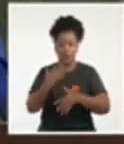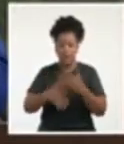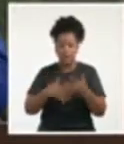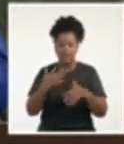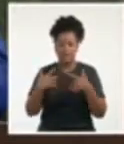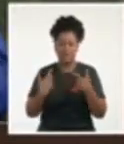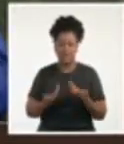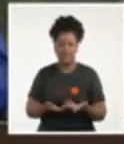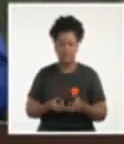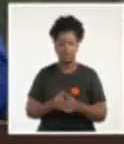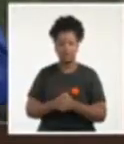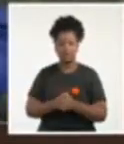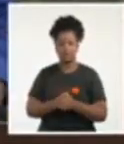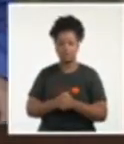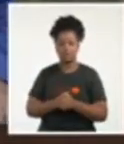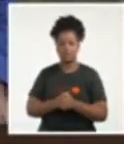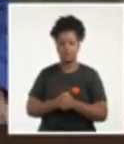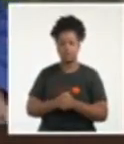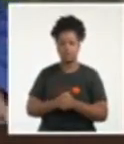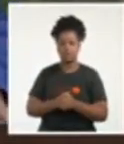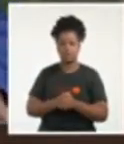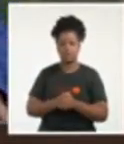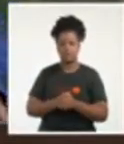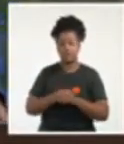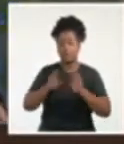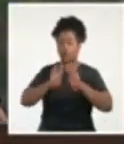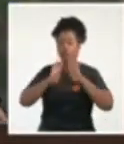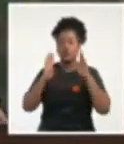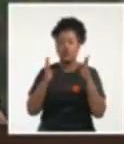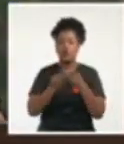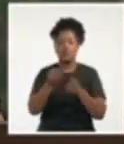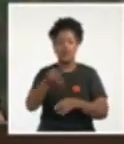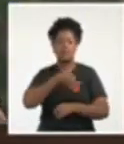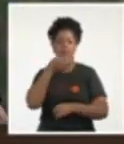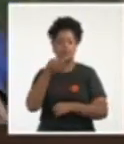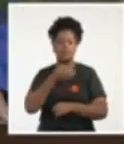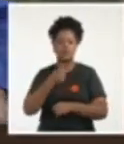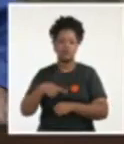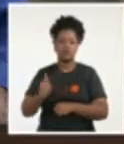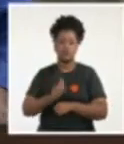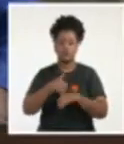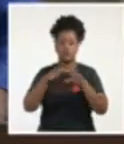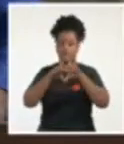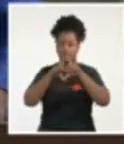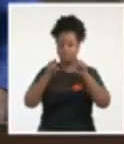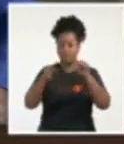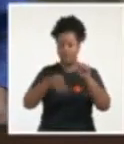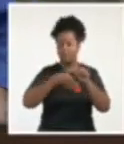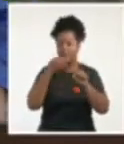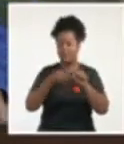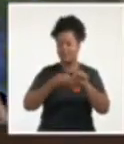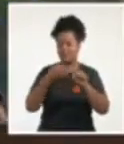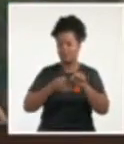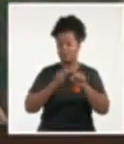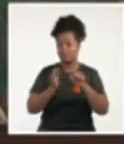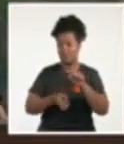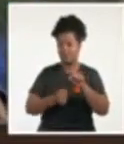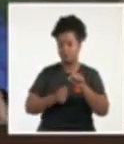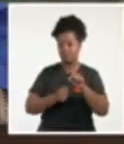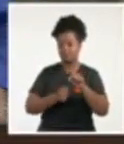que están muy asociados a todas estas explicaciones que hemos dado de contexto, sobre todo a partir de la segunda mitad del